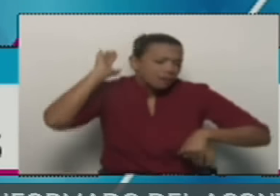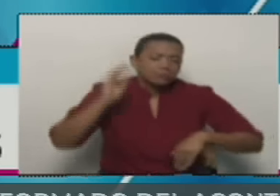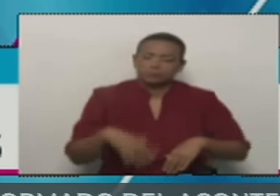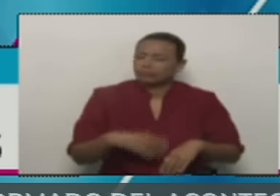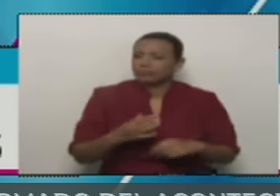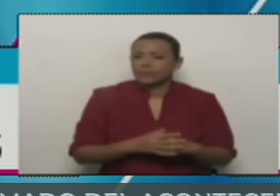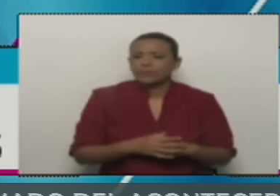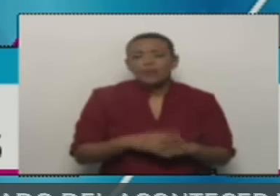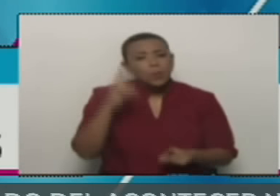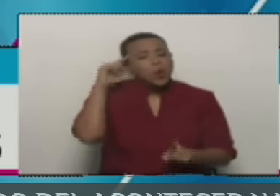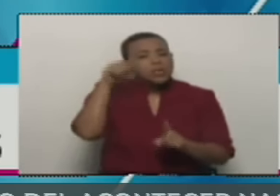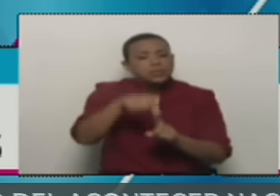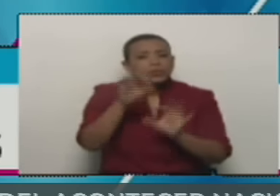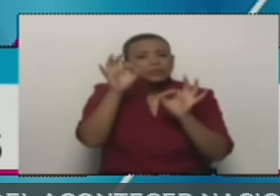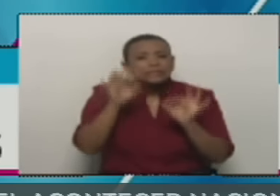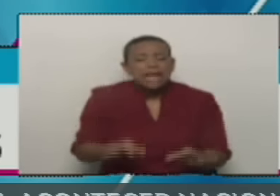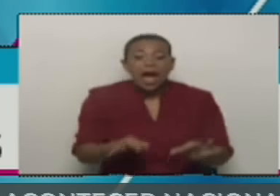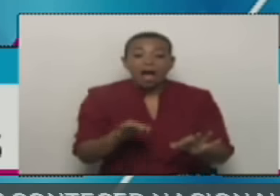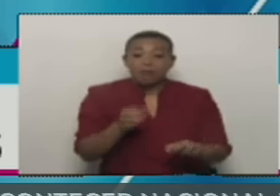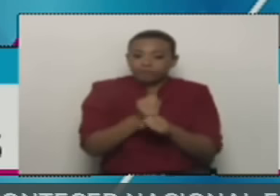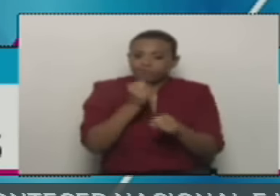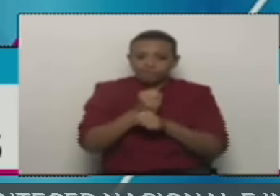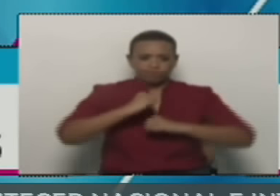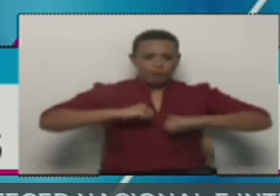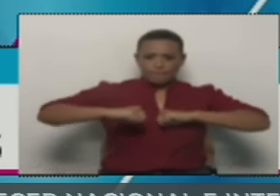Por eso nos pusimos a trabajar